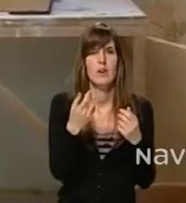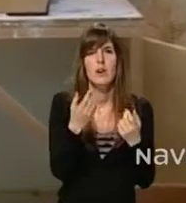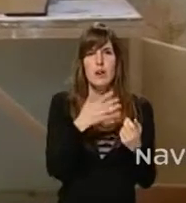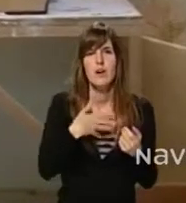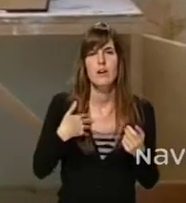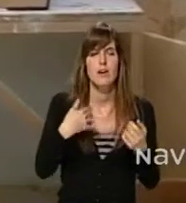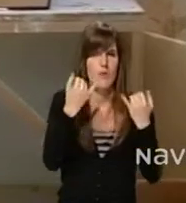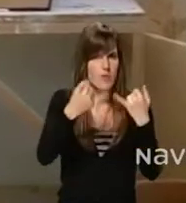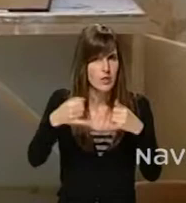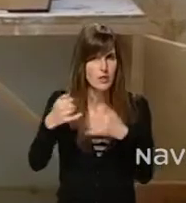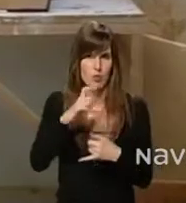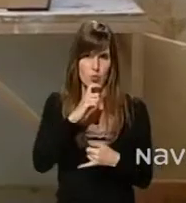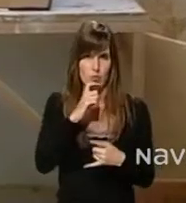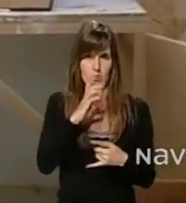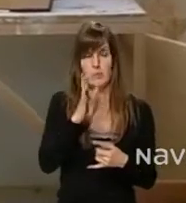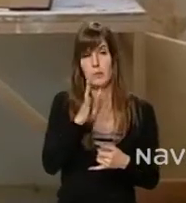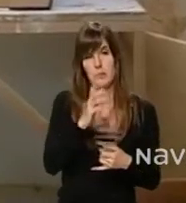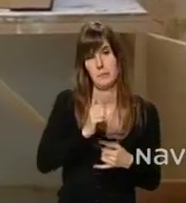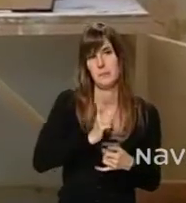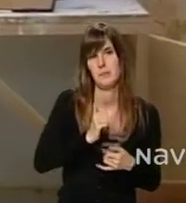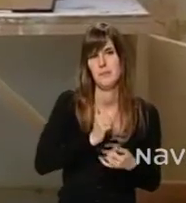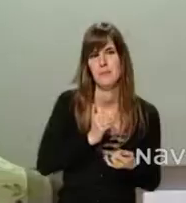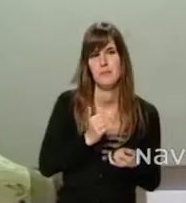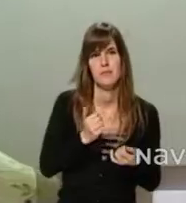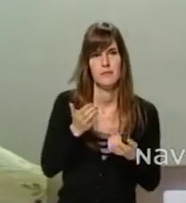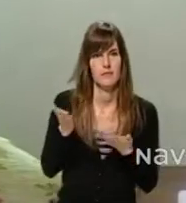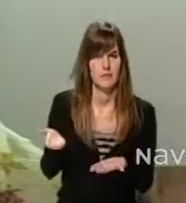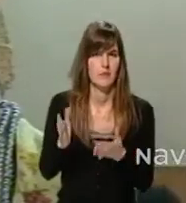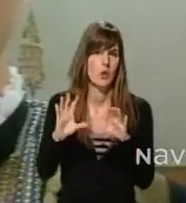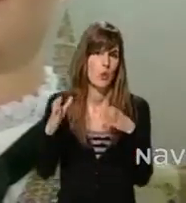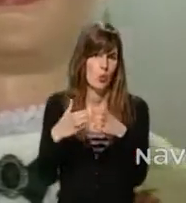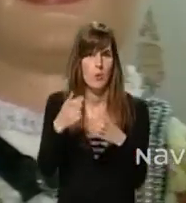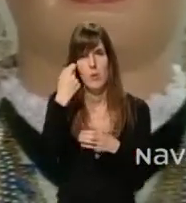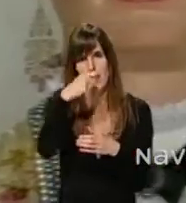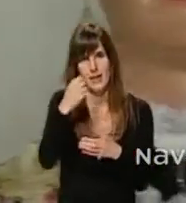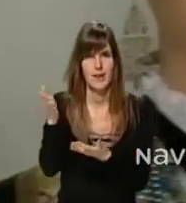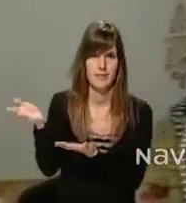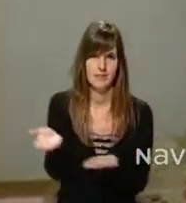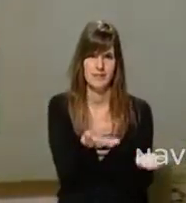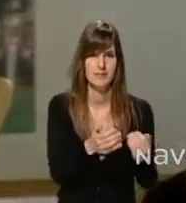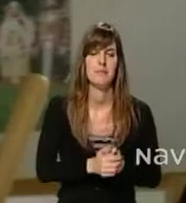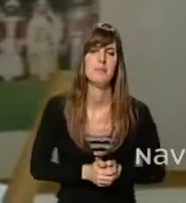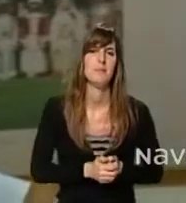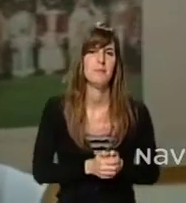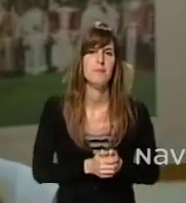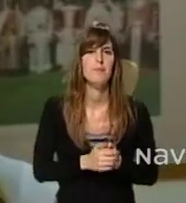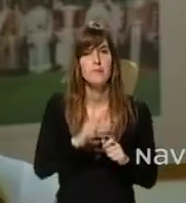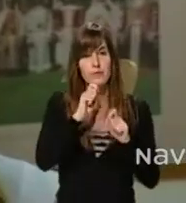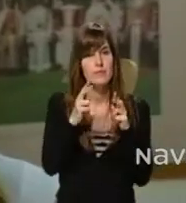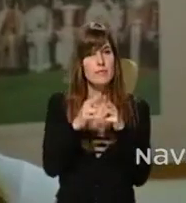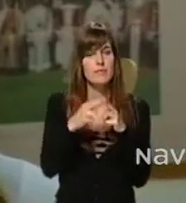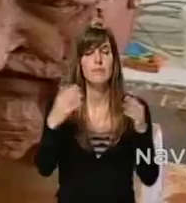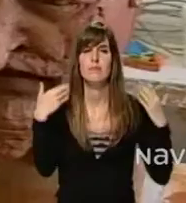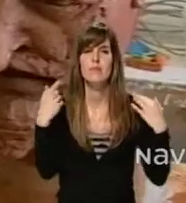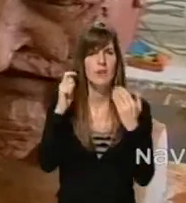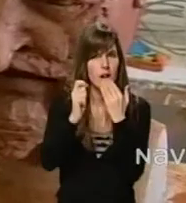alegrar las fiestas con los gigantes, pues que podamos ir también a llevarlos y a animar las calles. Vamos, que los gigantes y los